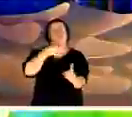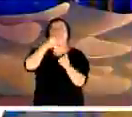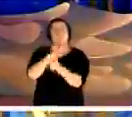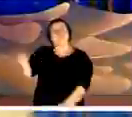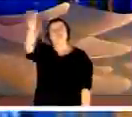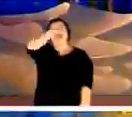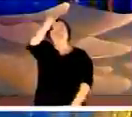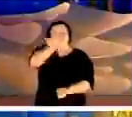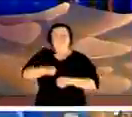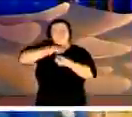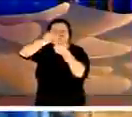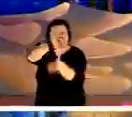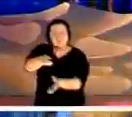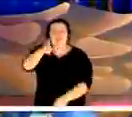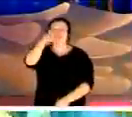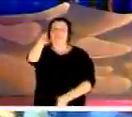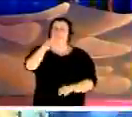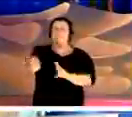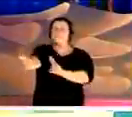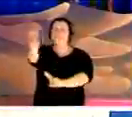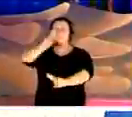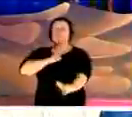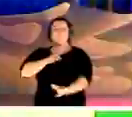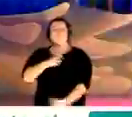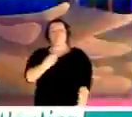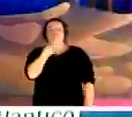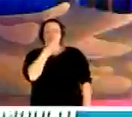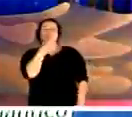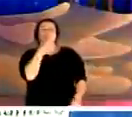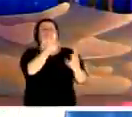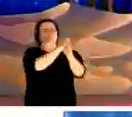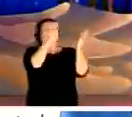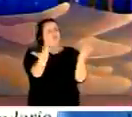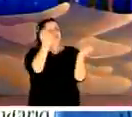opinión. Y tú te escondes tras esa antigua y vieja